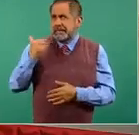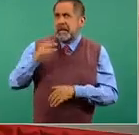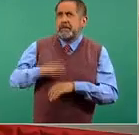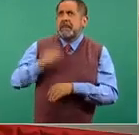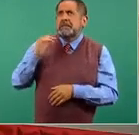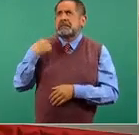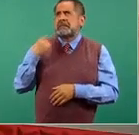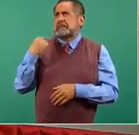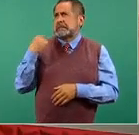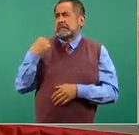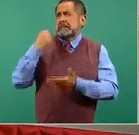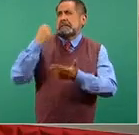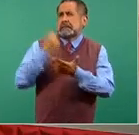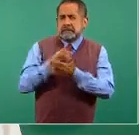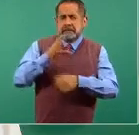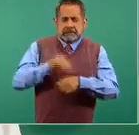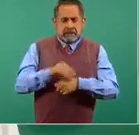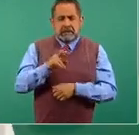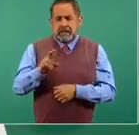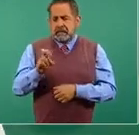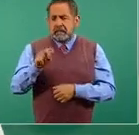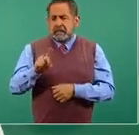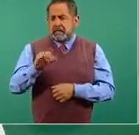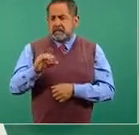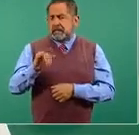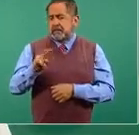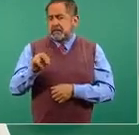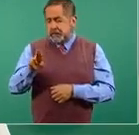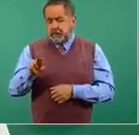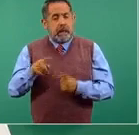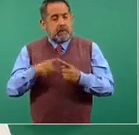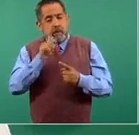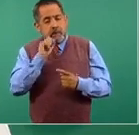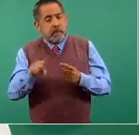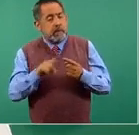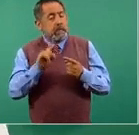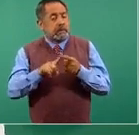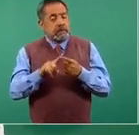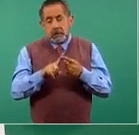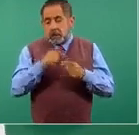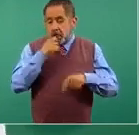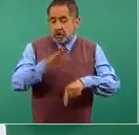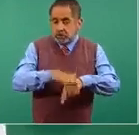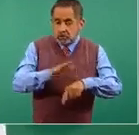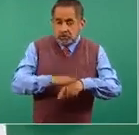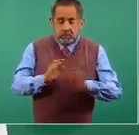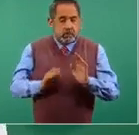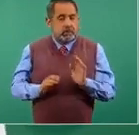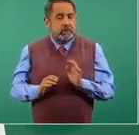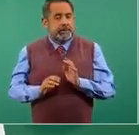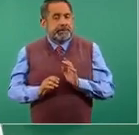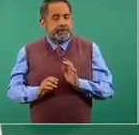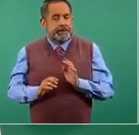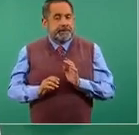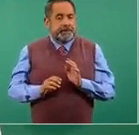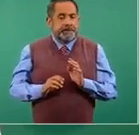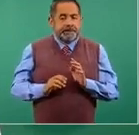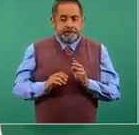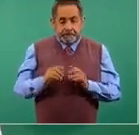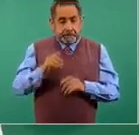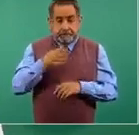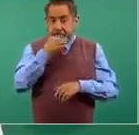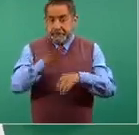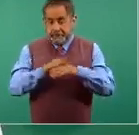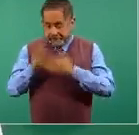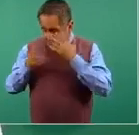fue Remdesivir, pero este medicamento también ha sido presentado en los estudios